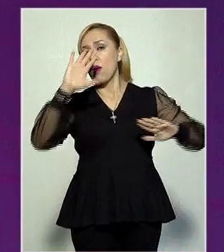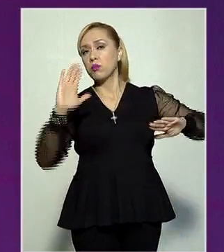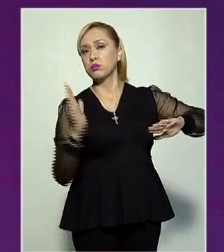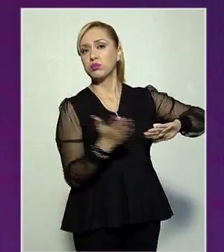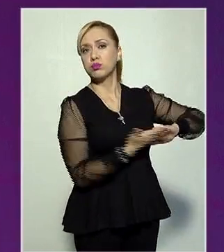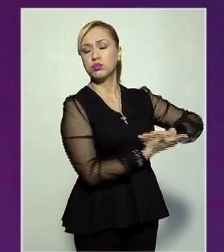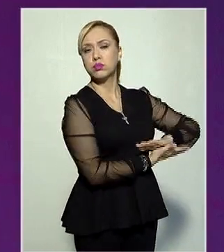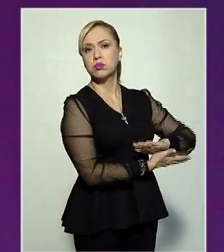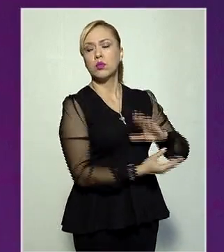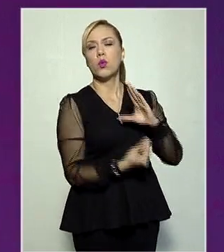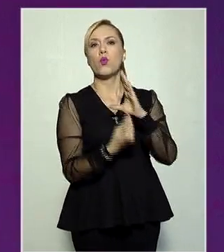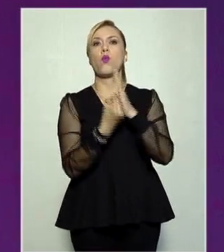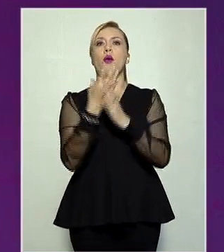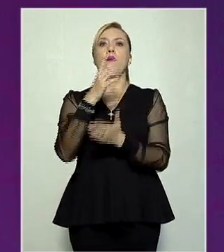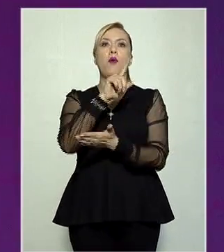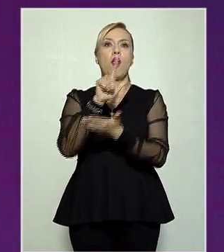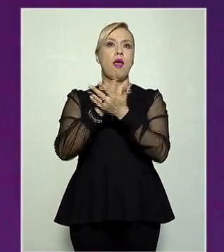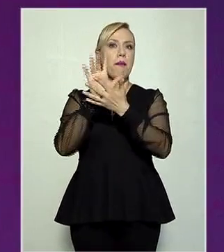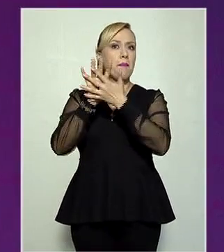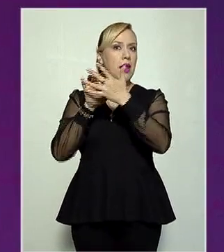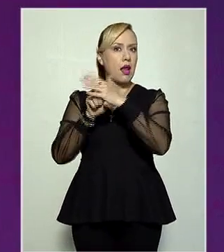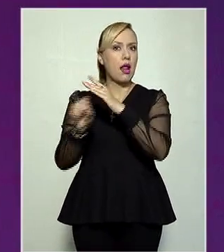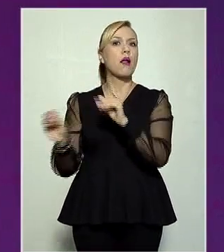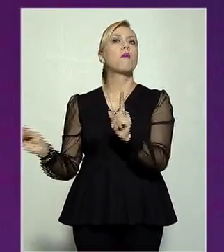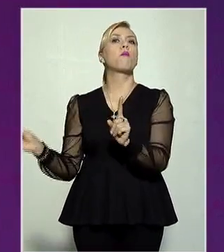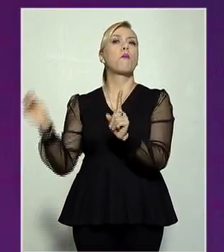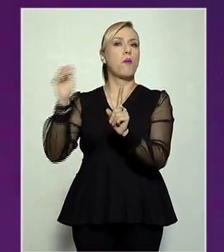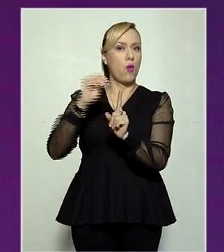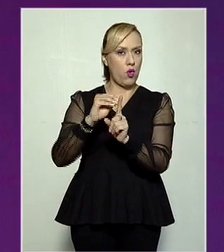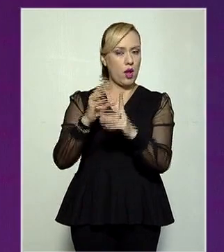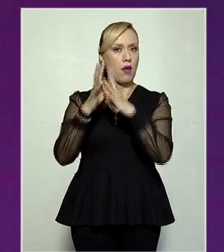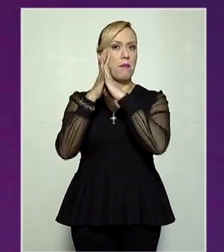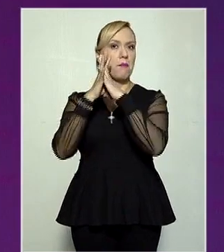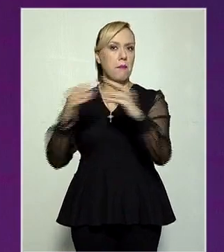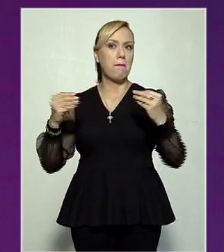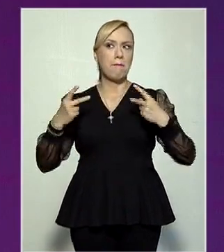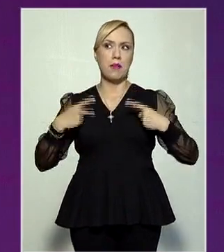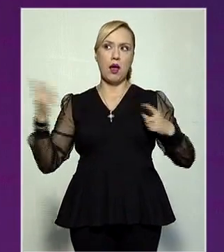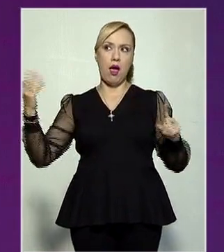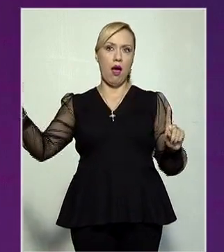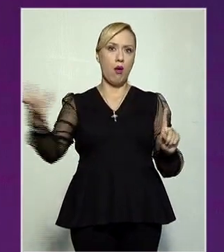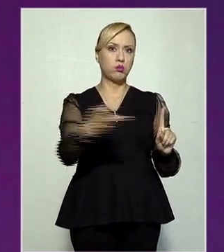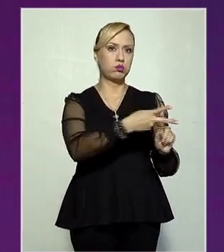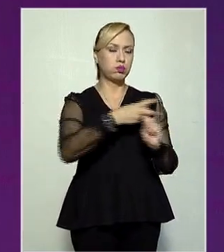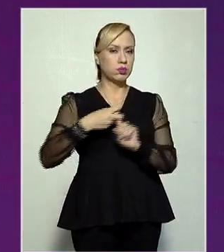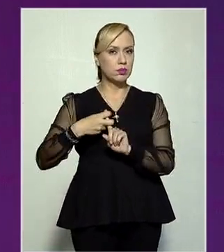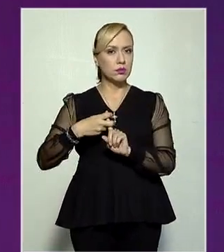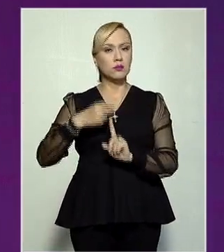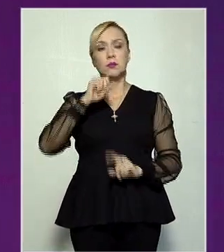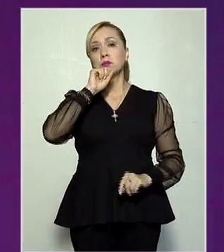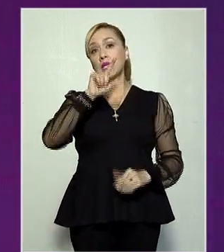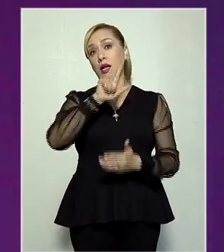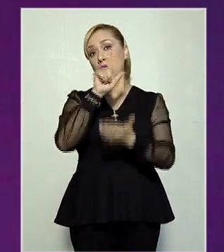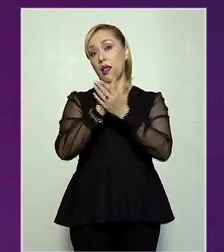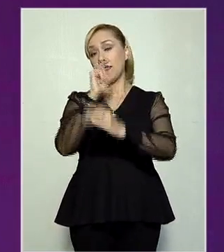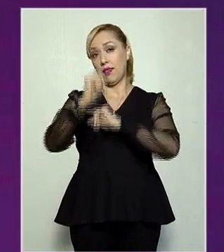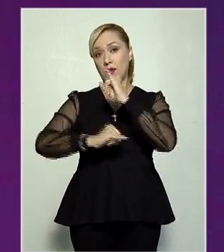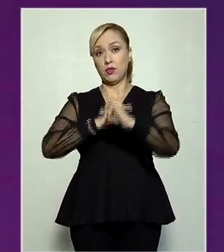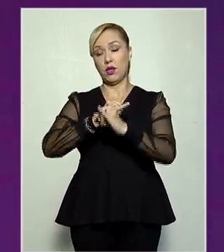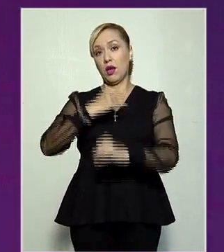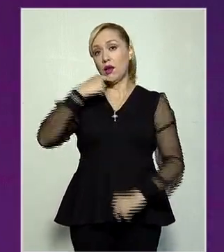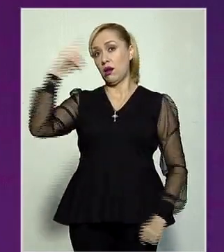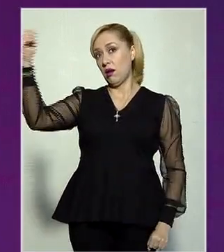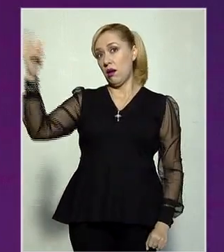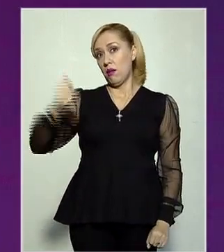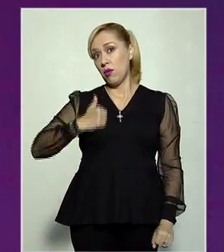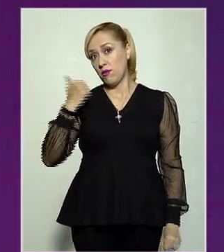tipo penal, que incorpora la desaparición cometida por particulares, aprovechando también lo que dicen las convenciones, ¿no? que